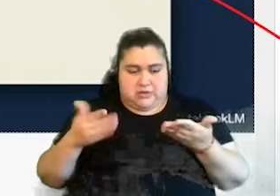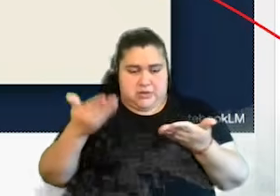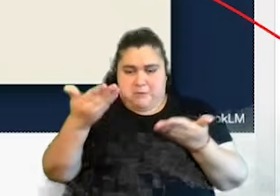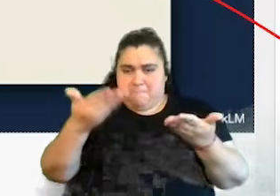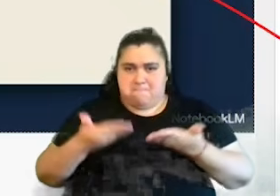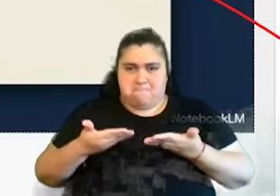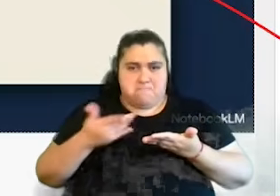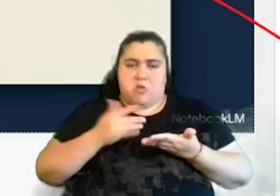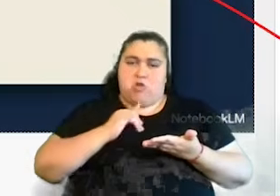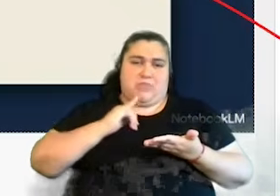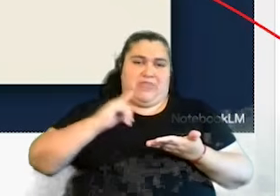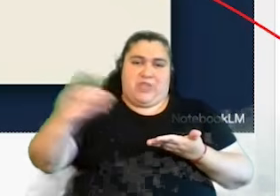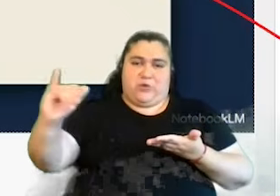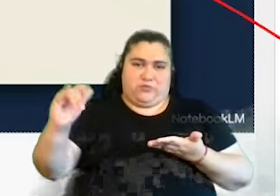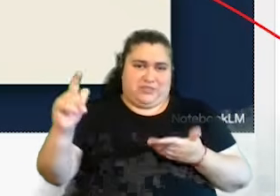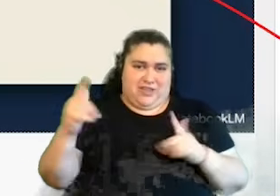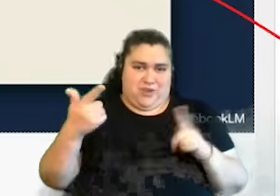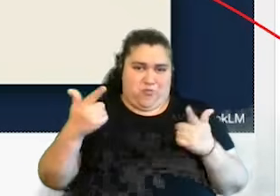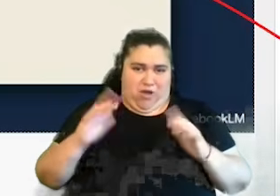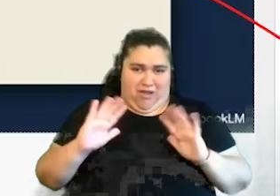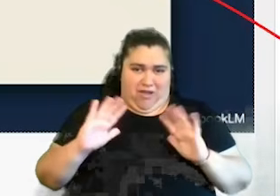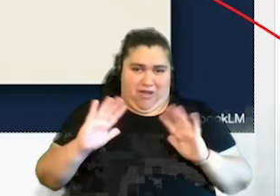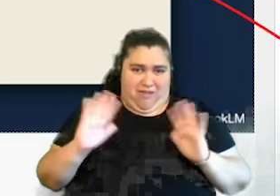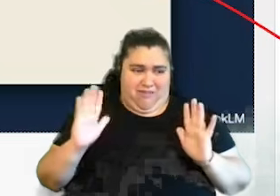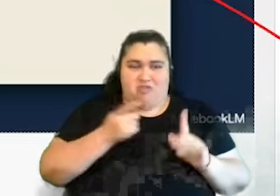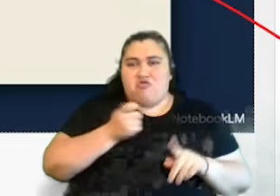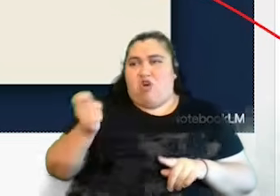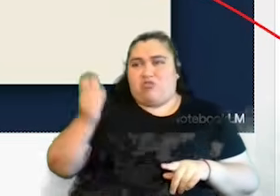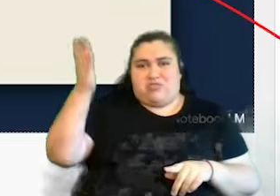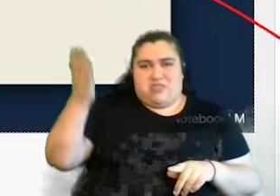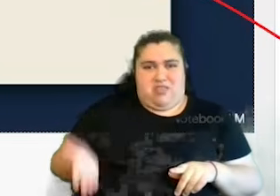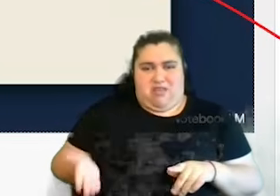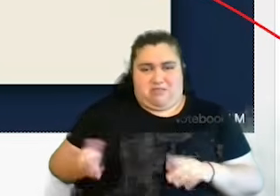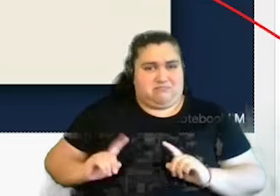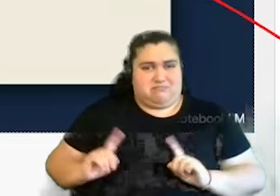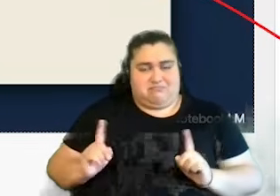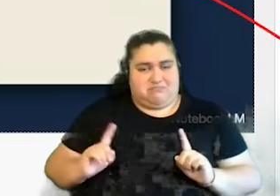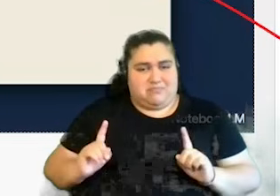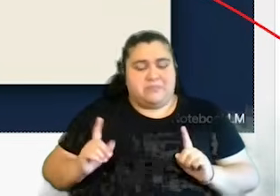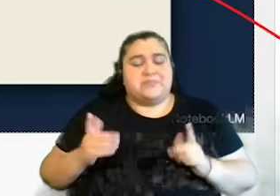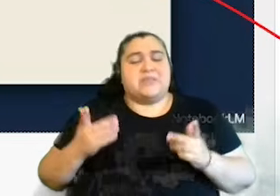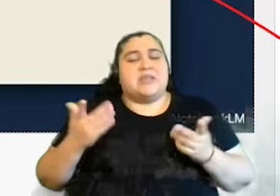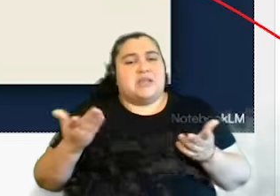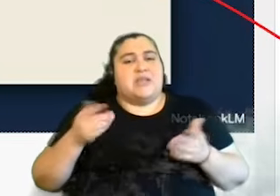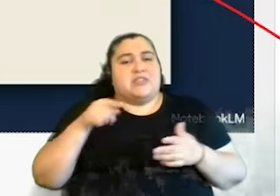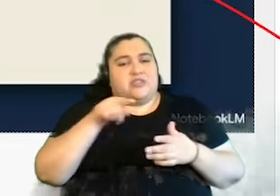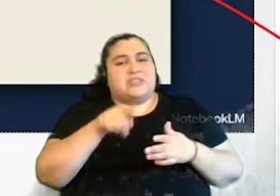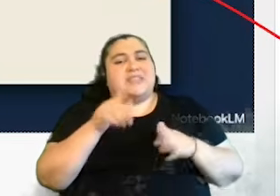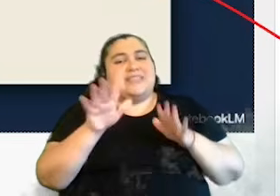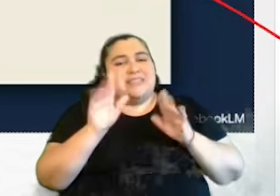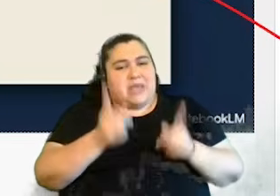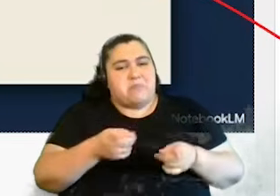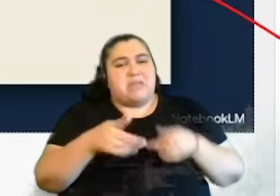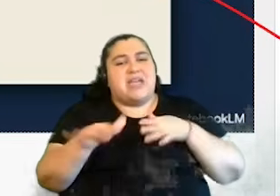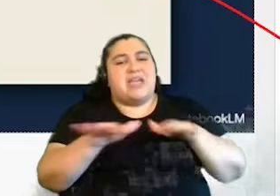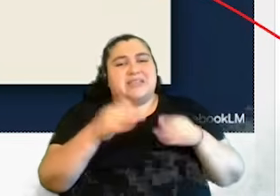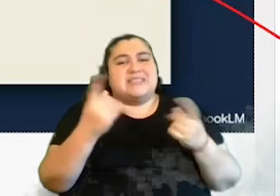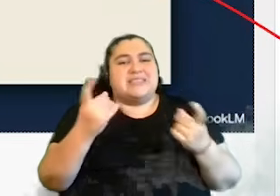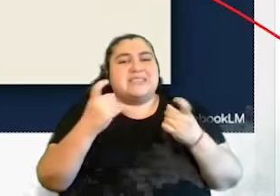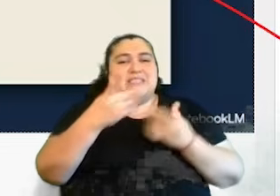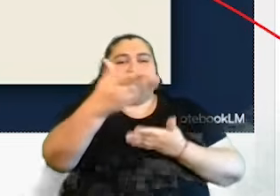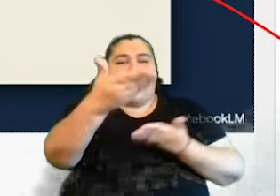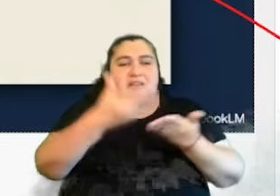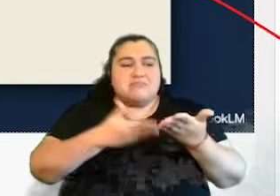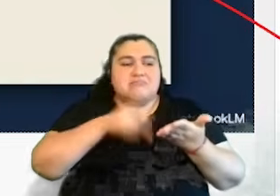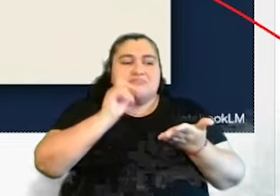denuncia penal a los contribuyentes. En esta situación también se va a requerir de un dictamen jurídico que autorice a no